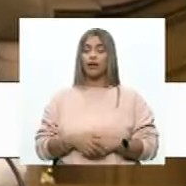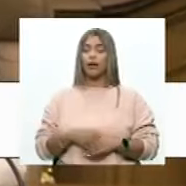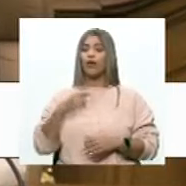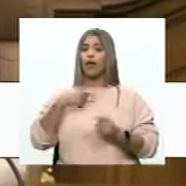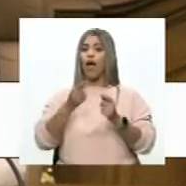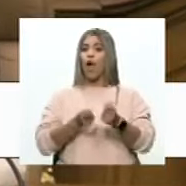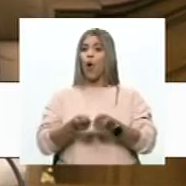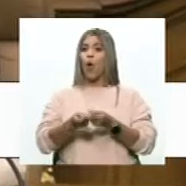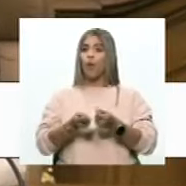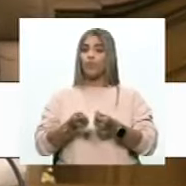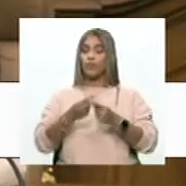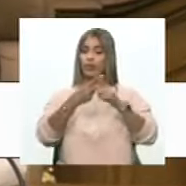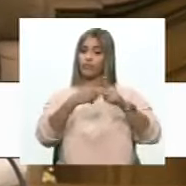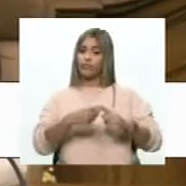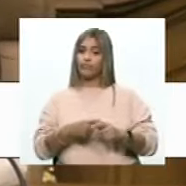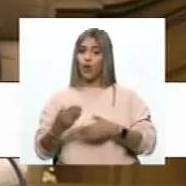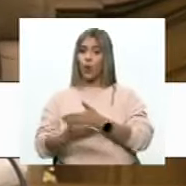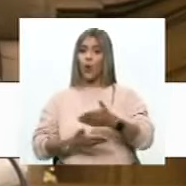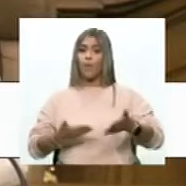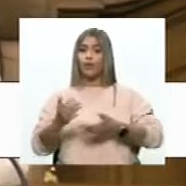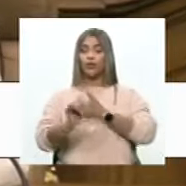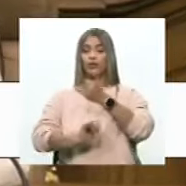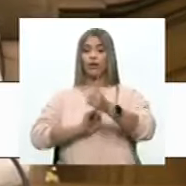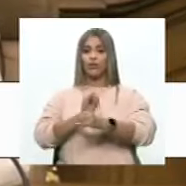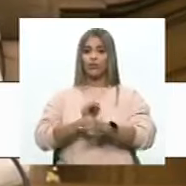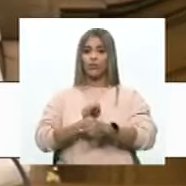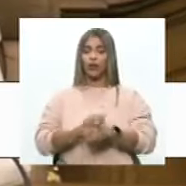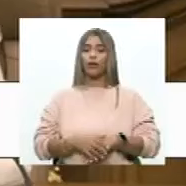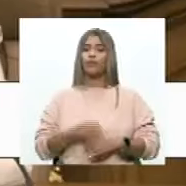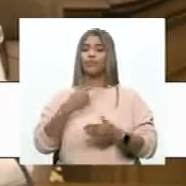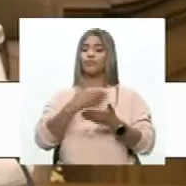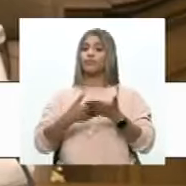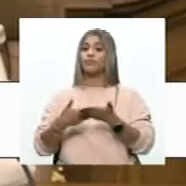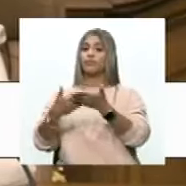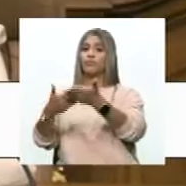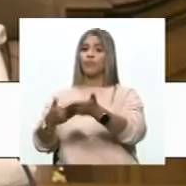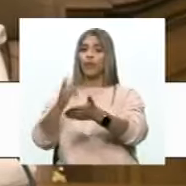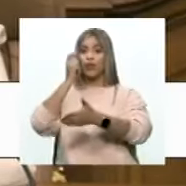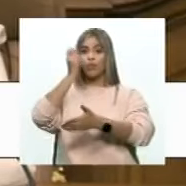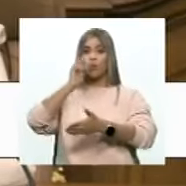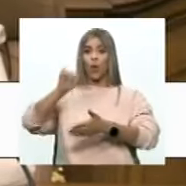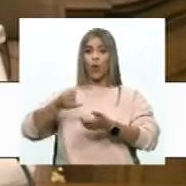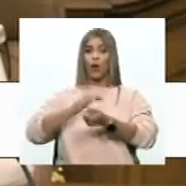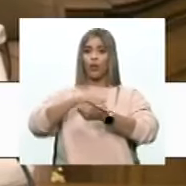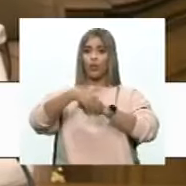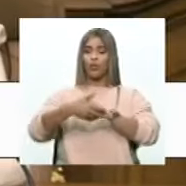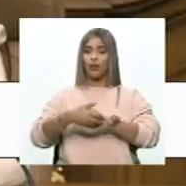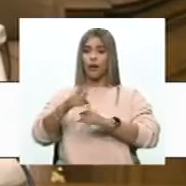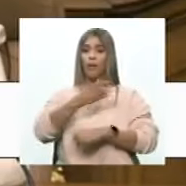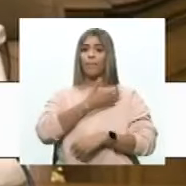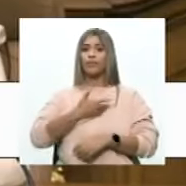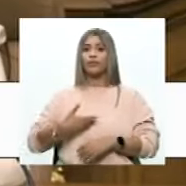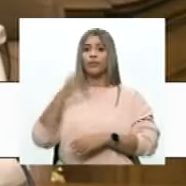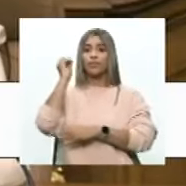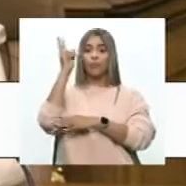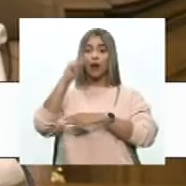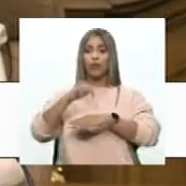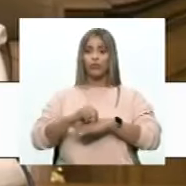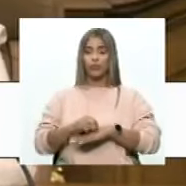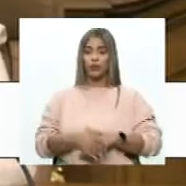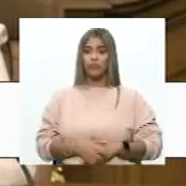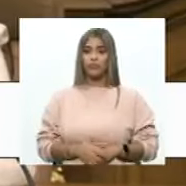Economía, Finanzas y Comercio Exterior, dirigida al diputado Jorge Rodríguez Gómez, presidente de la Asamblea